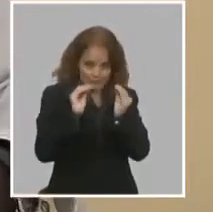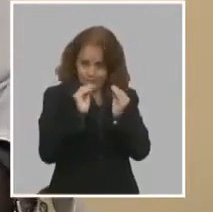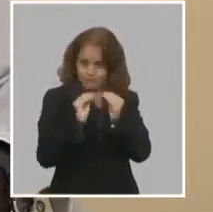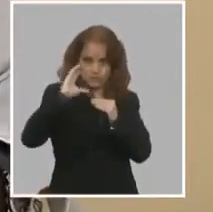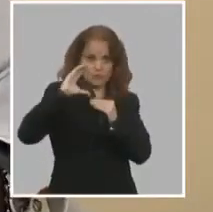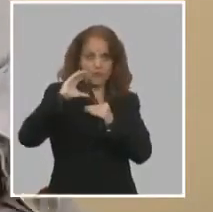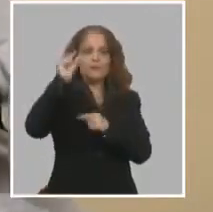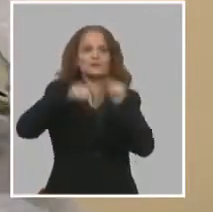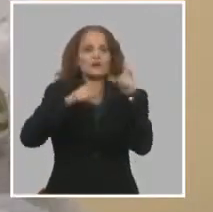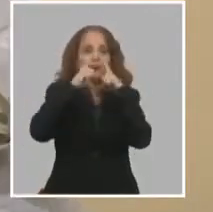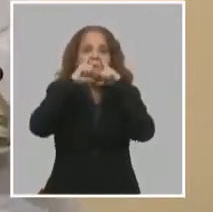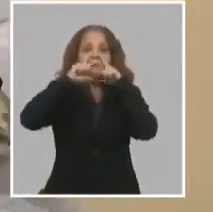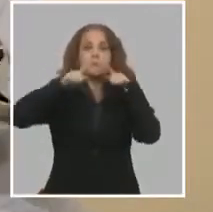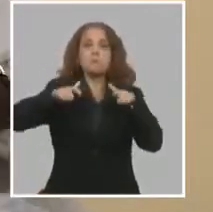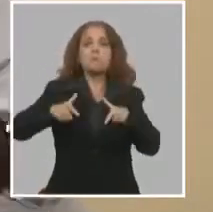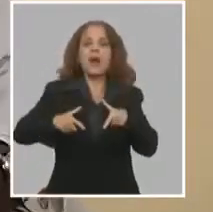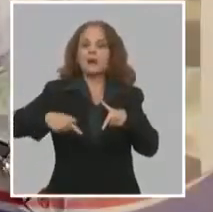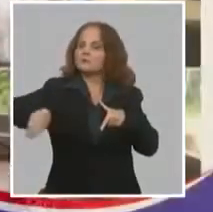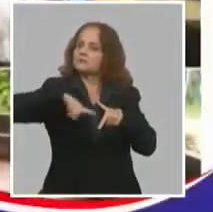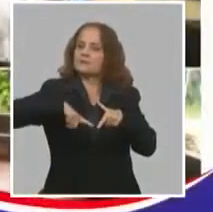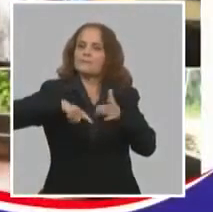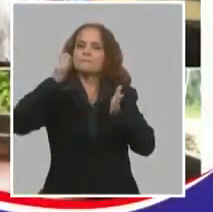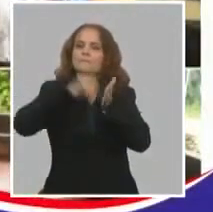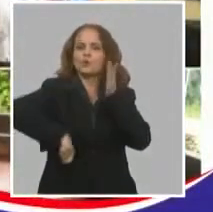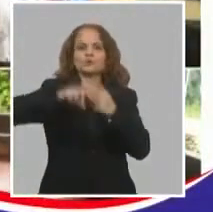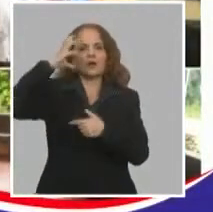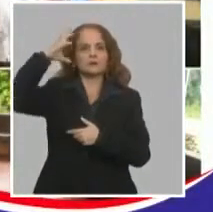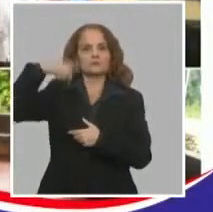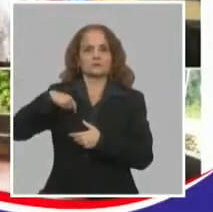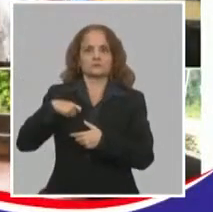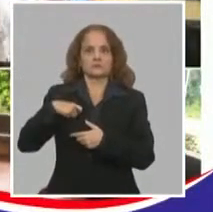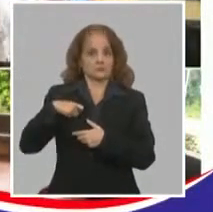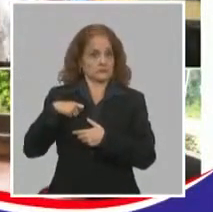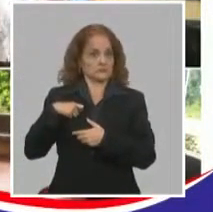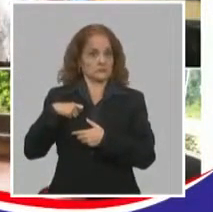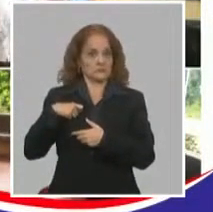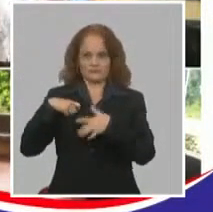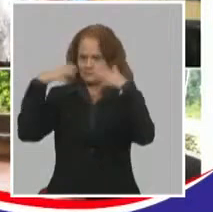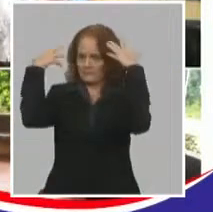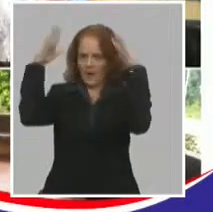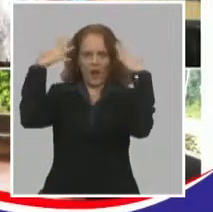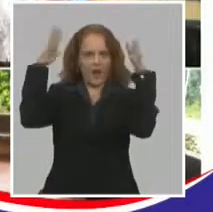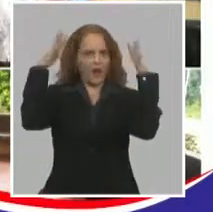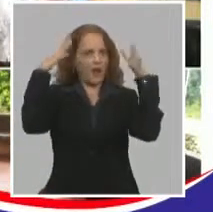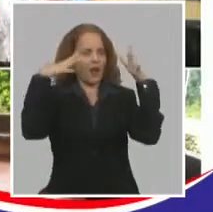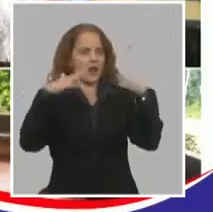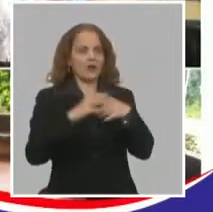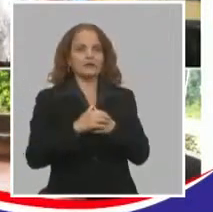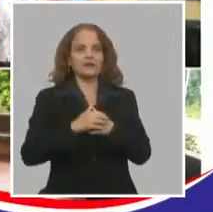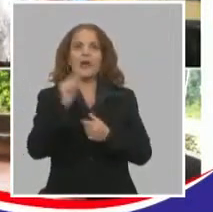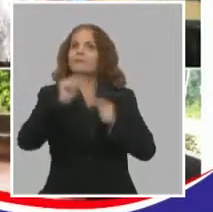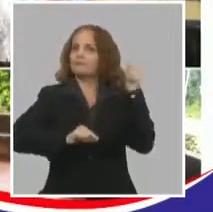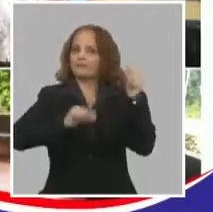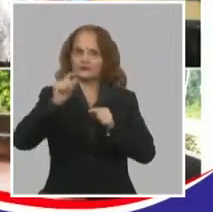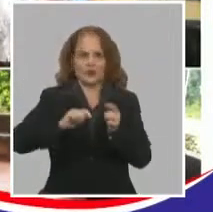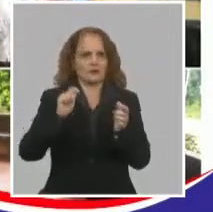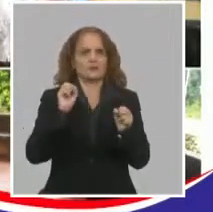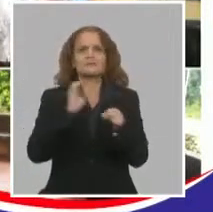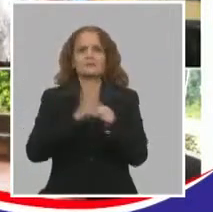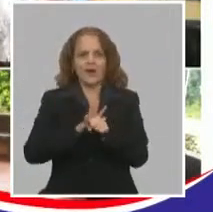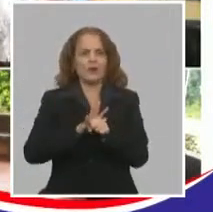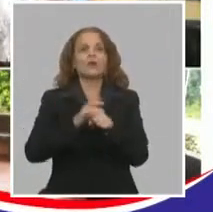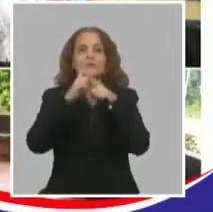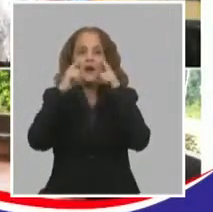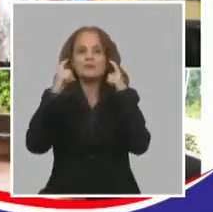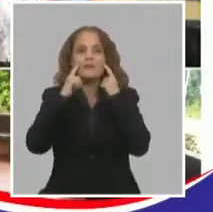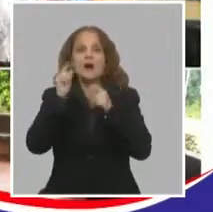lo tenga puesto. Rápidamente recibió una ovación de aplauso y comenzaron a ponerse también la multa en todo el país. O